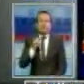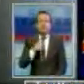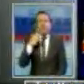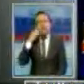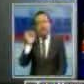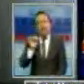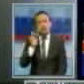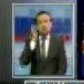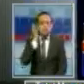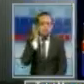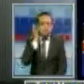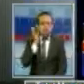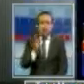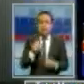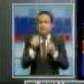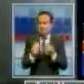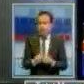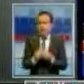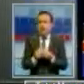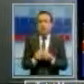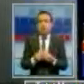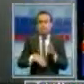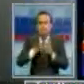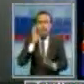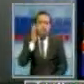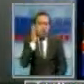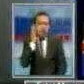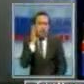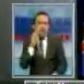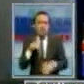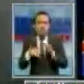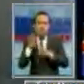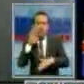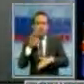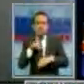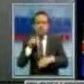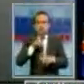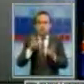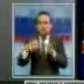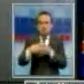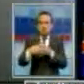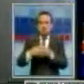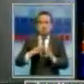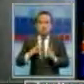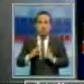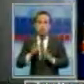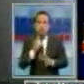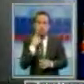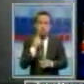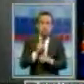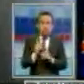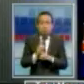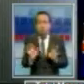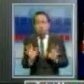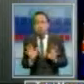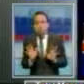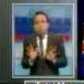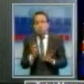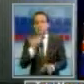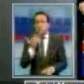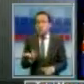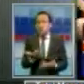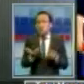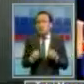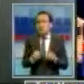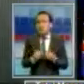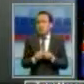son fantásticas, estupendo, tienen que estar. Y si hay más mujeres que sean mejores que el hombre, feliz. Pero si no hay, no hay nomás. Pues. Así que no hay, como para completar.